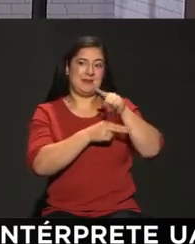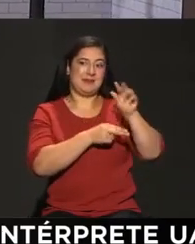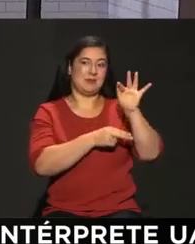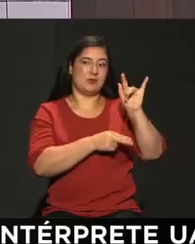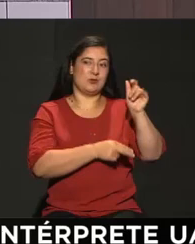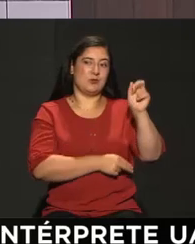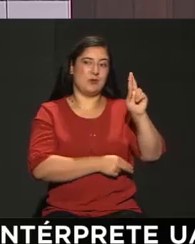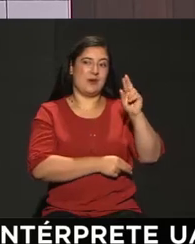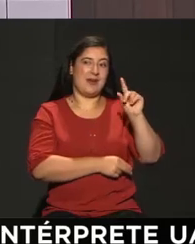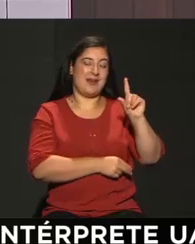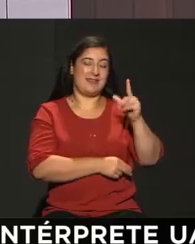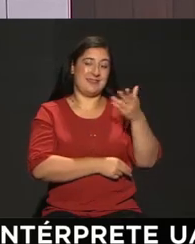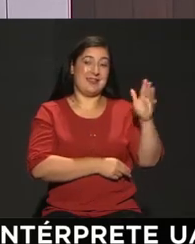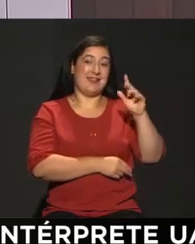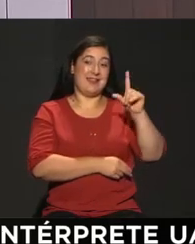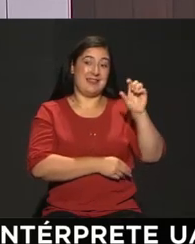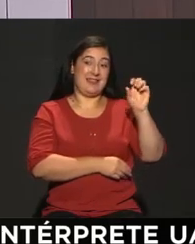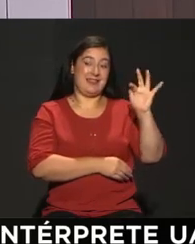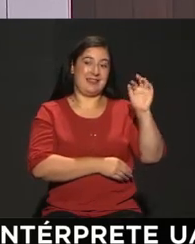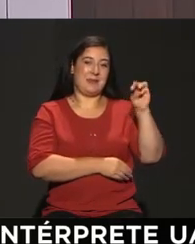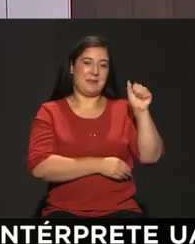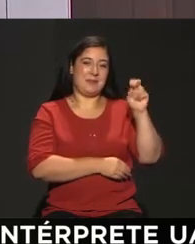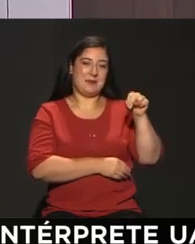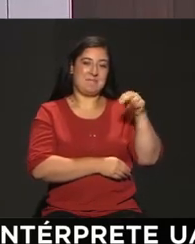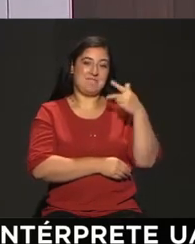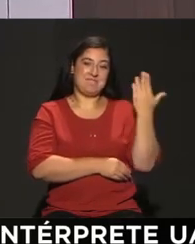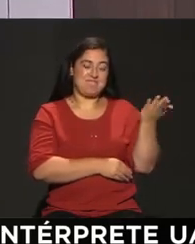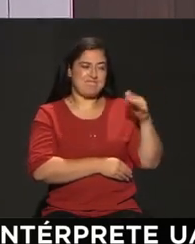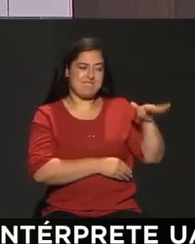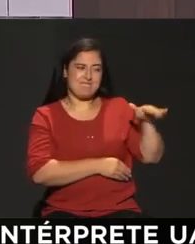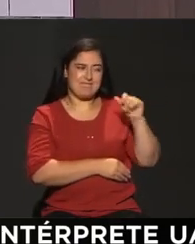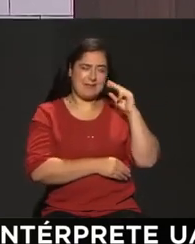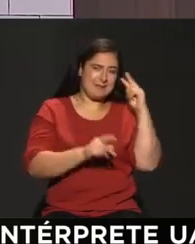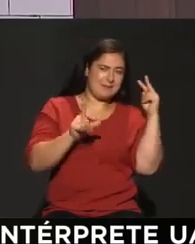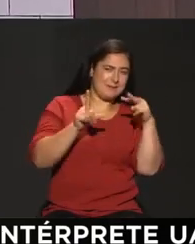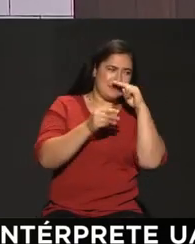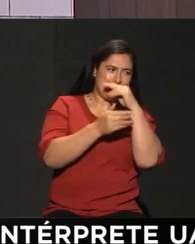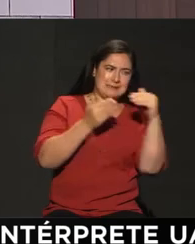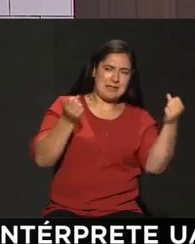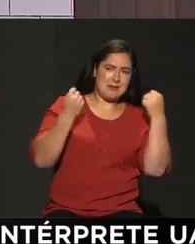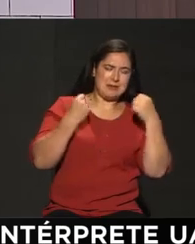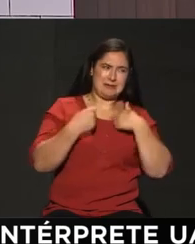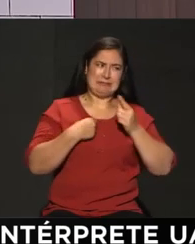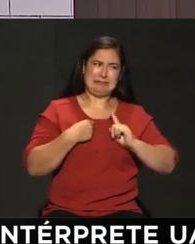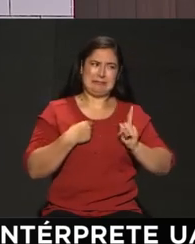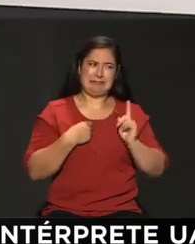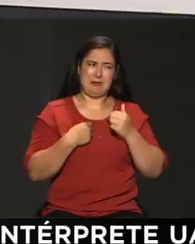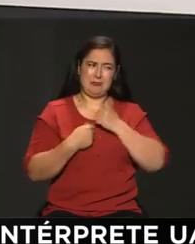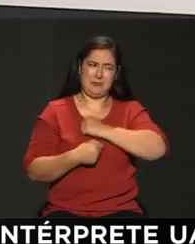acompaña también el día de hoy. Profe, después de ver a esos niños realizando esos ejercicios, no me vaya a poner a hacer eso, por favor,